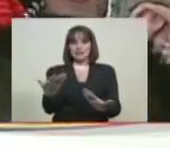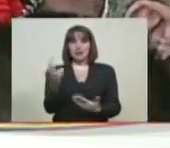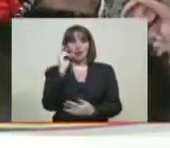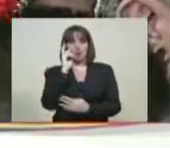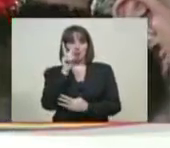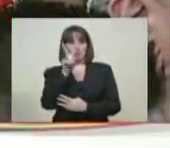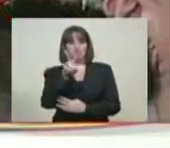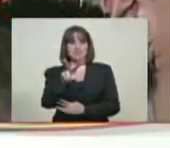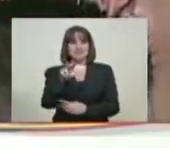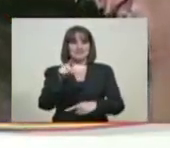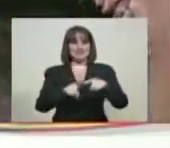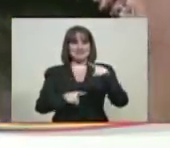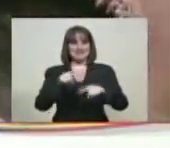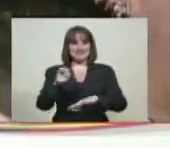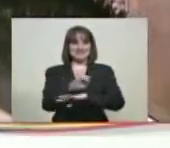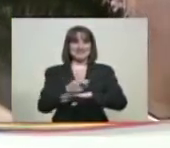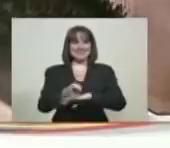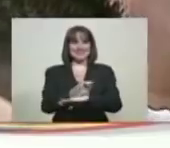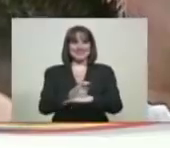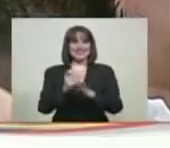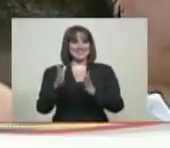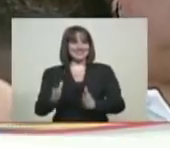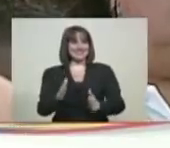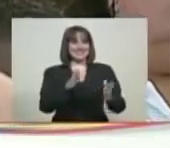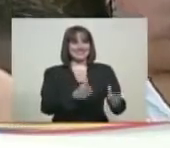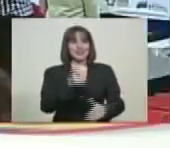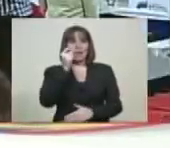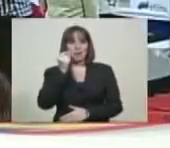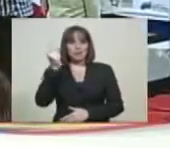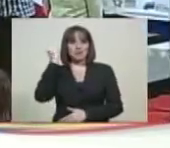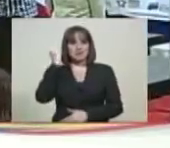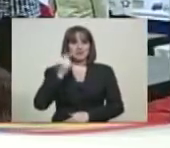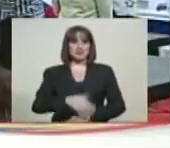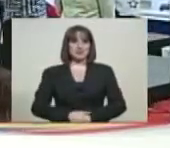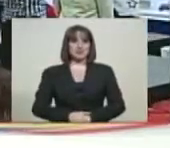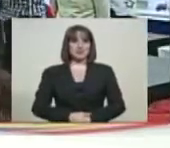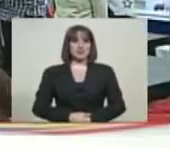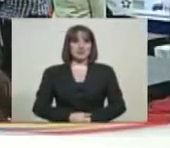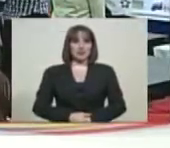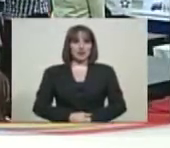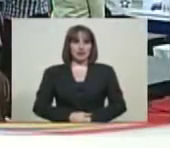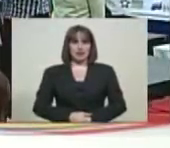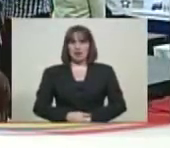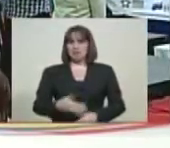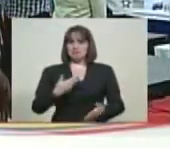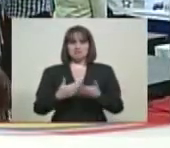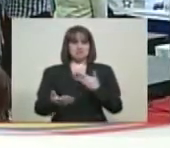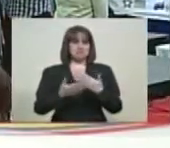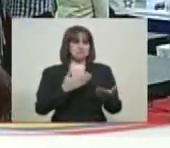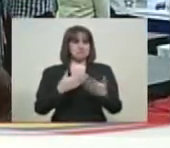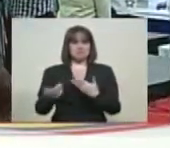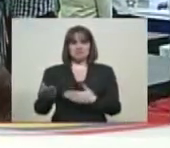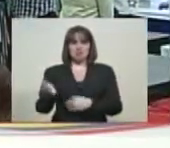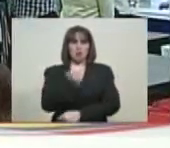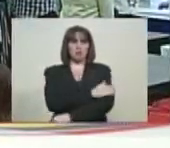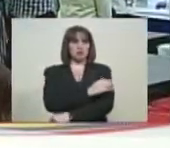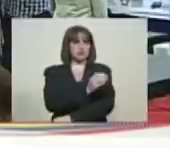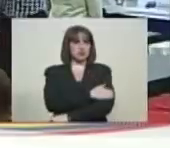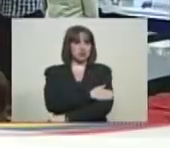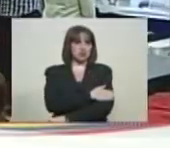poder ver los ojos de ustedes gobernadores gobernadoras más allá de que sean de la oposición o sean